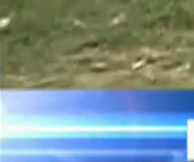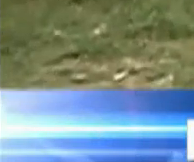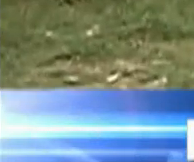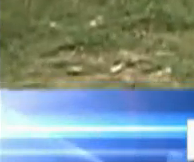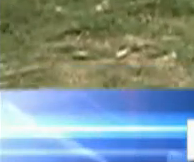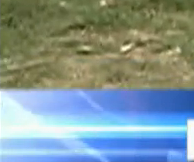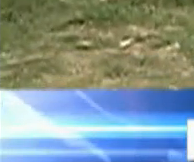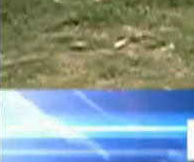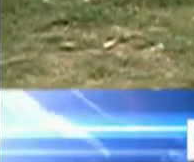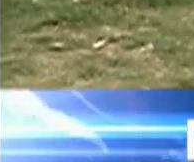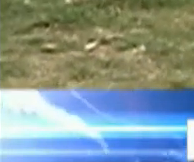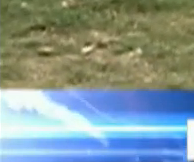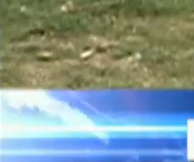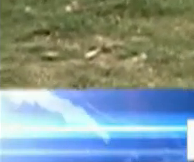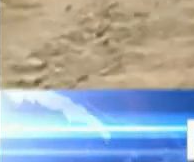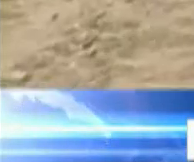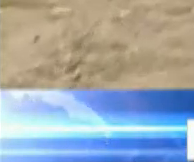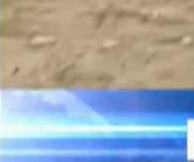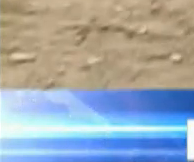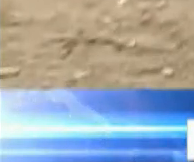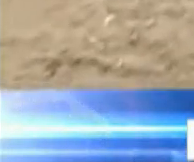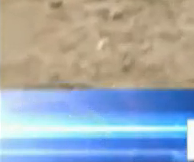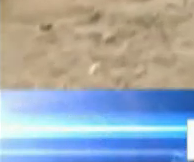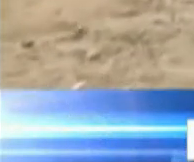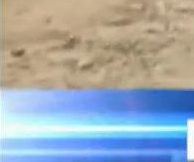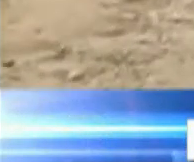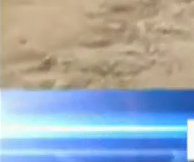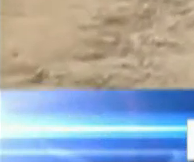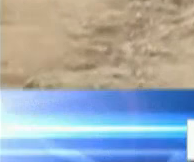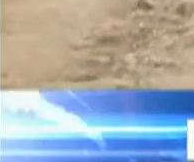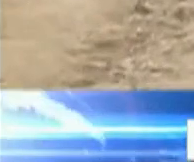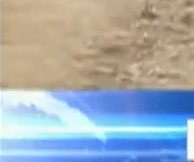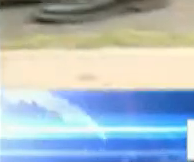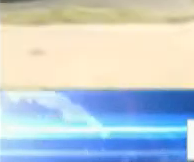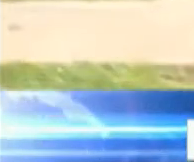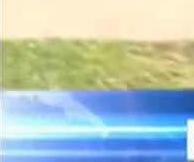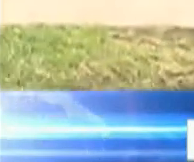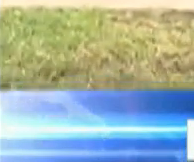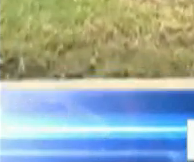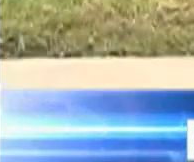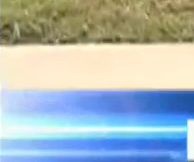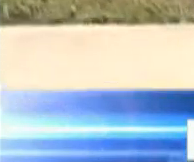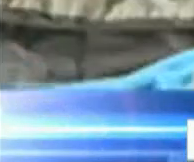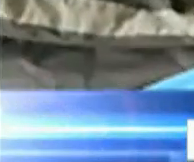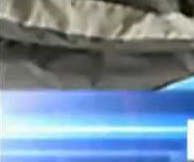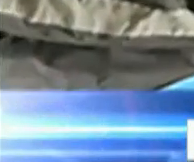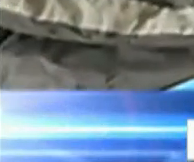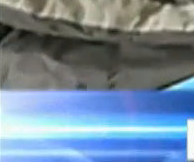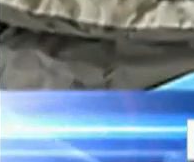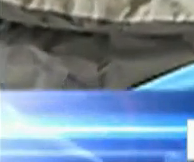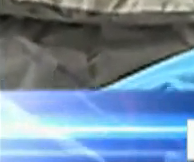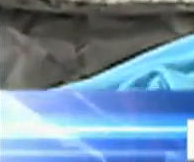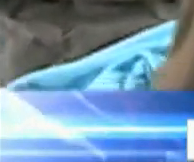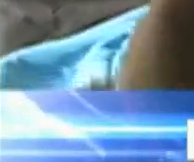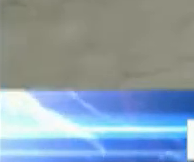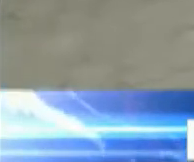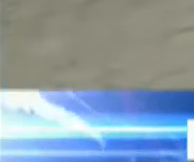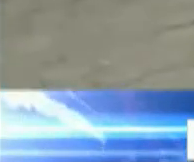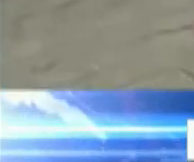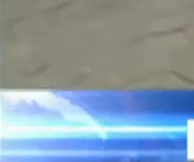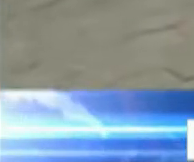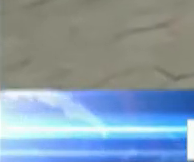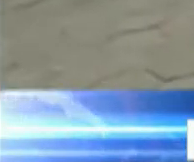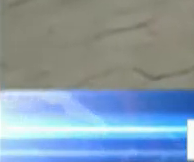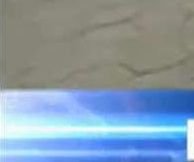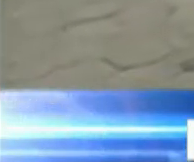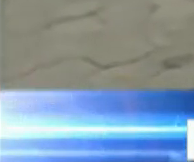avezados antisociales dispararon contra la policía. En un operativo se logró capturar a uno de los sospechosos,